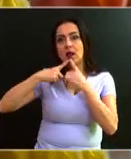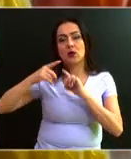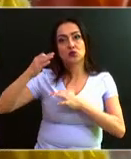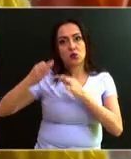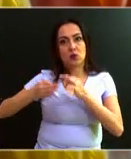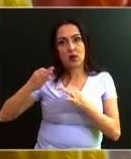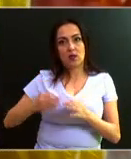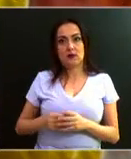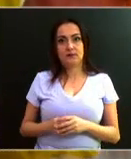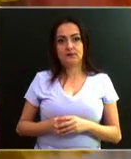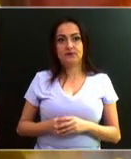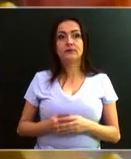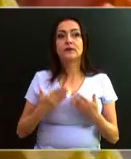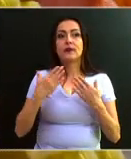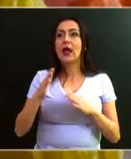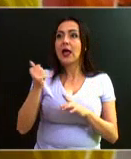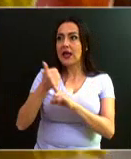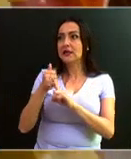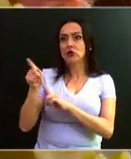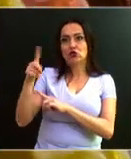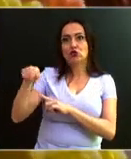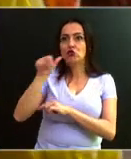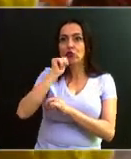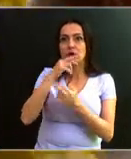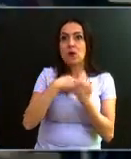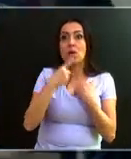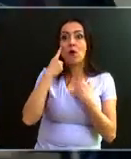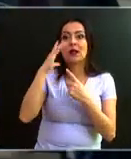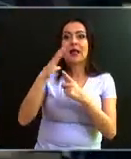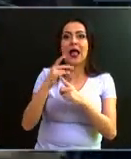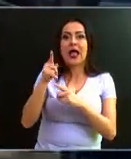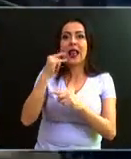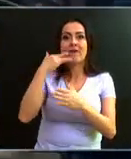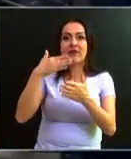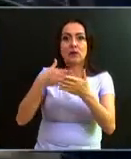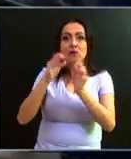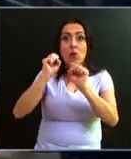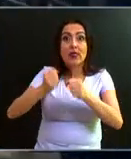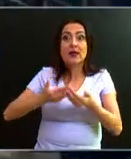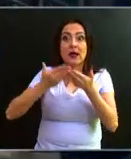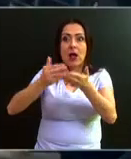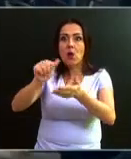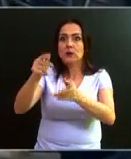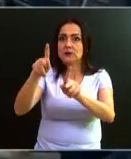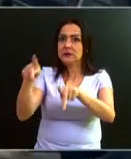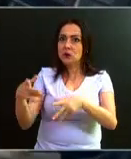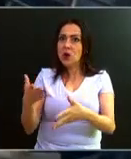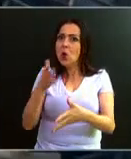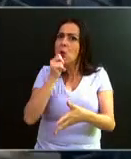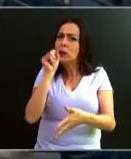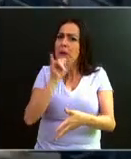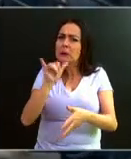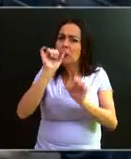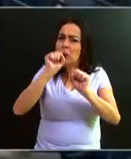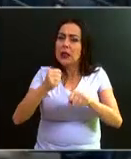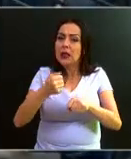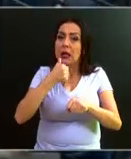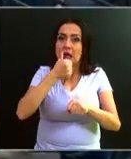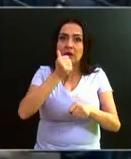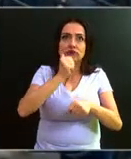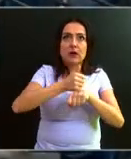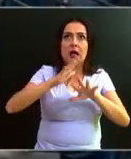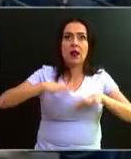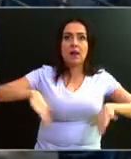jurada, en la cual ellos se hagan los responsables por cada uno de los daños que puedan generar hacia terceros o que puedan generar hacia las